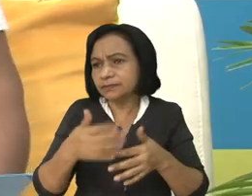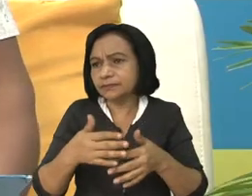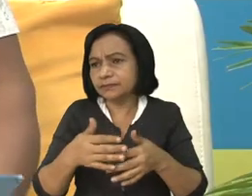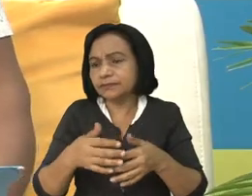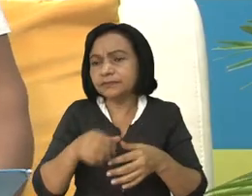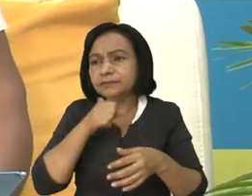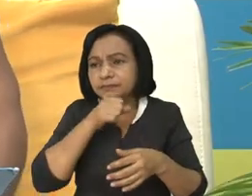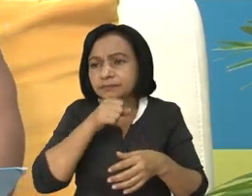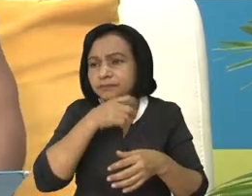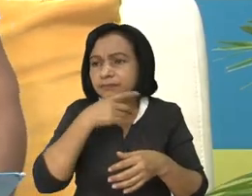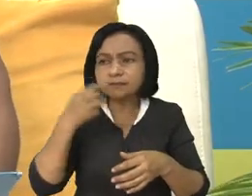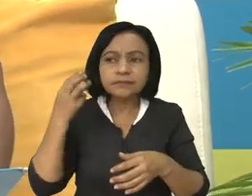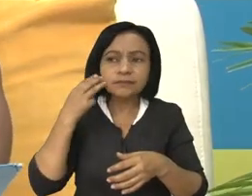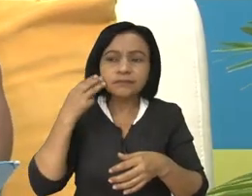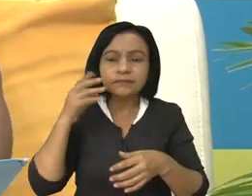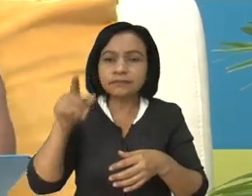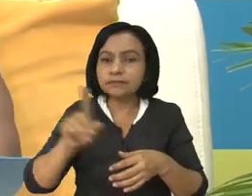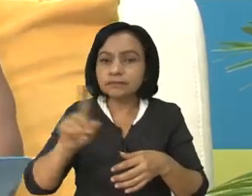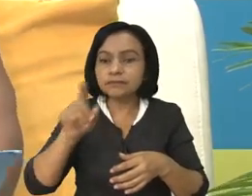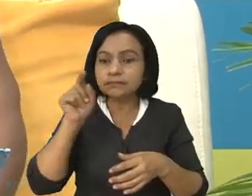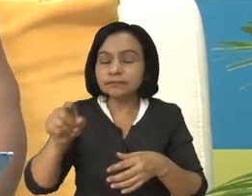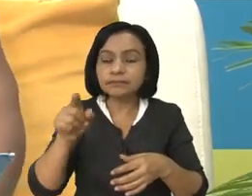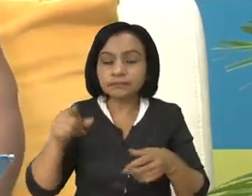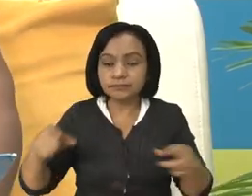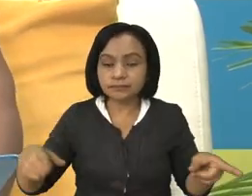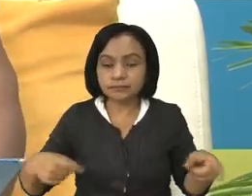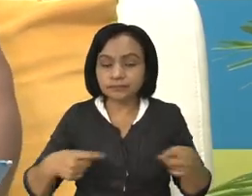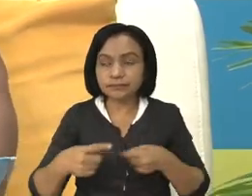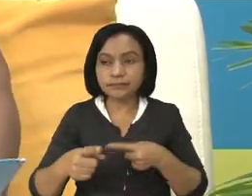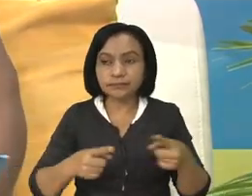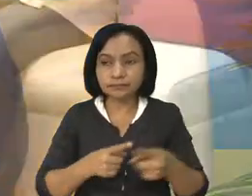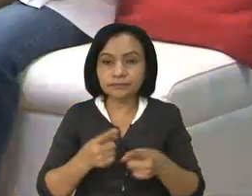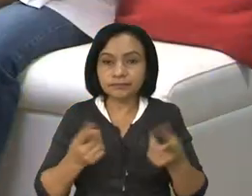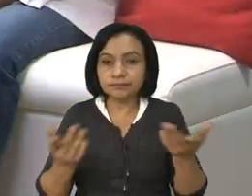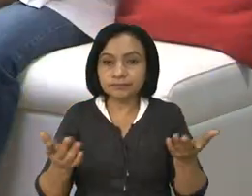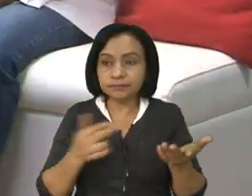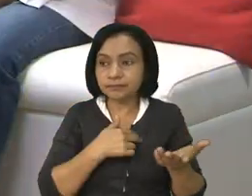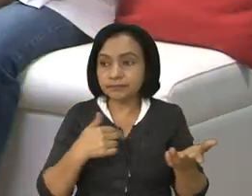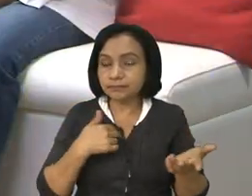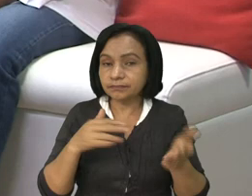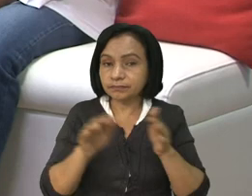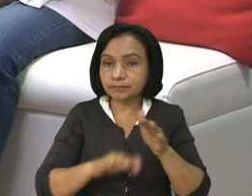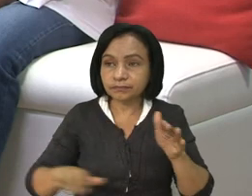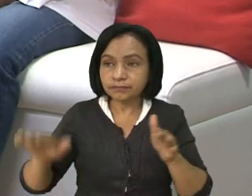la abuelita o el padre de familia mira, no, tiene parásito. El síntoma